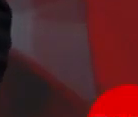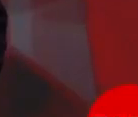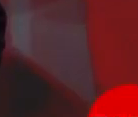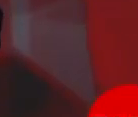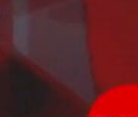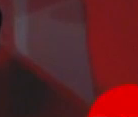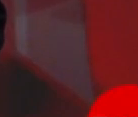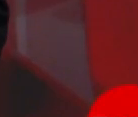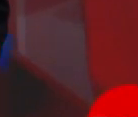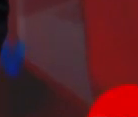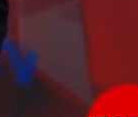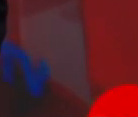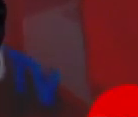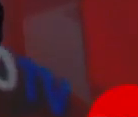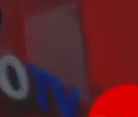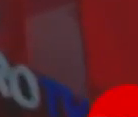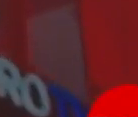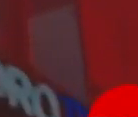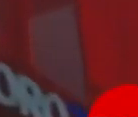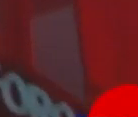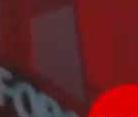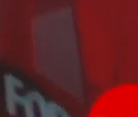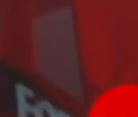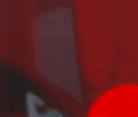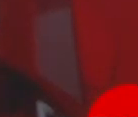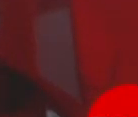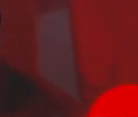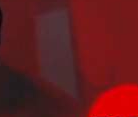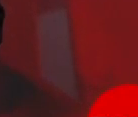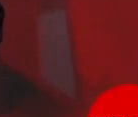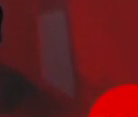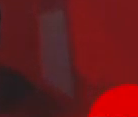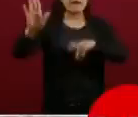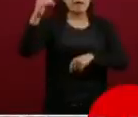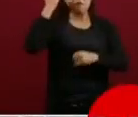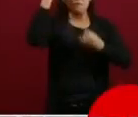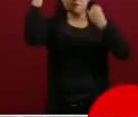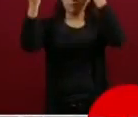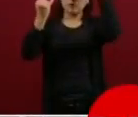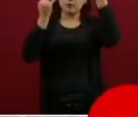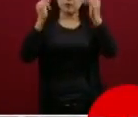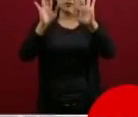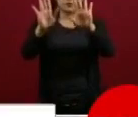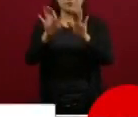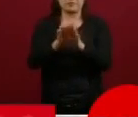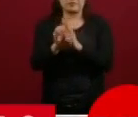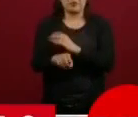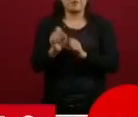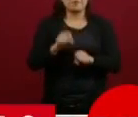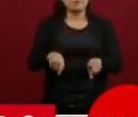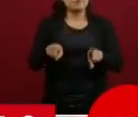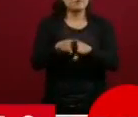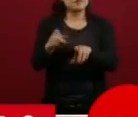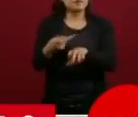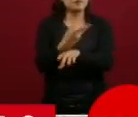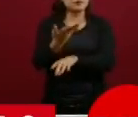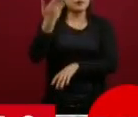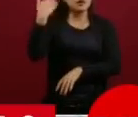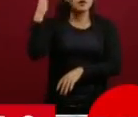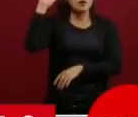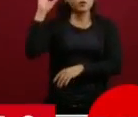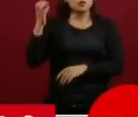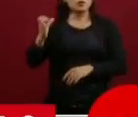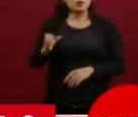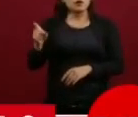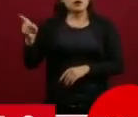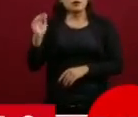También el presidente se refirió a la conferencia matutina de la liberación de los 27 de los